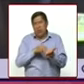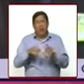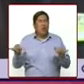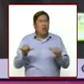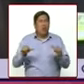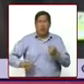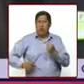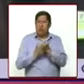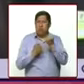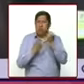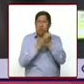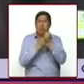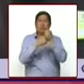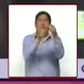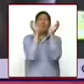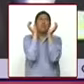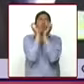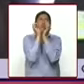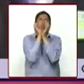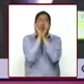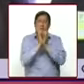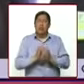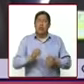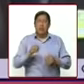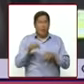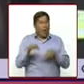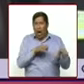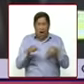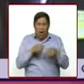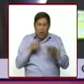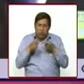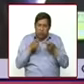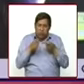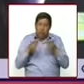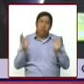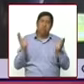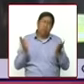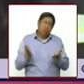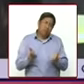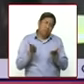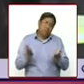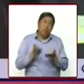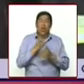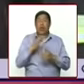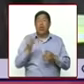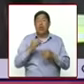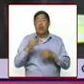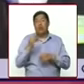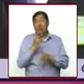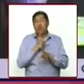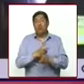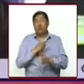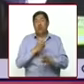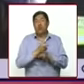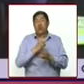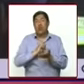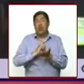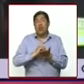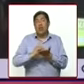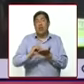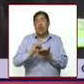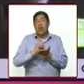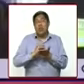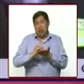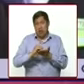el apoyo de la Defensoría de la Niñez, que está haciendo la contención correspondiente, cumpliendo el procedimiento y principalmente precautelando los derechos que